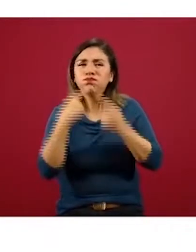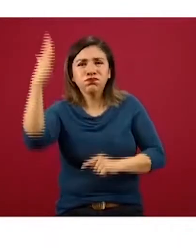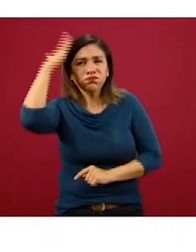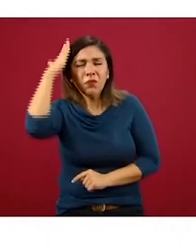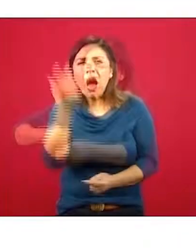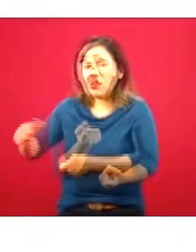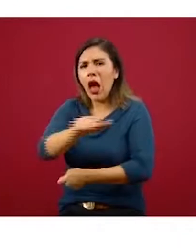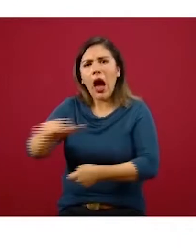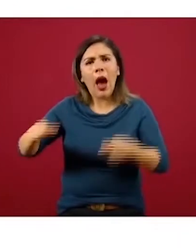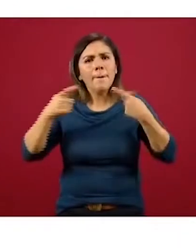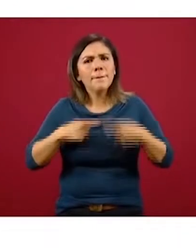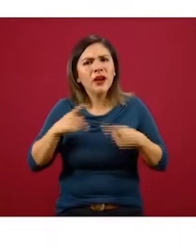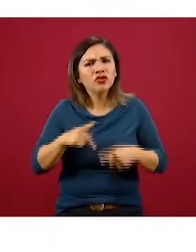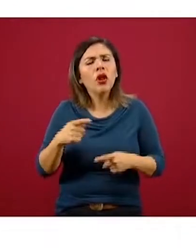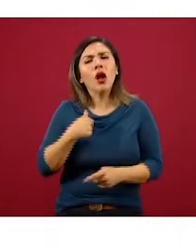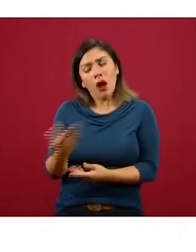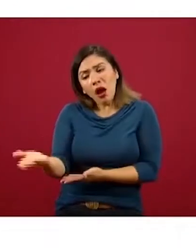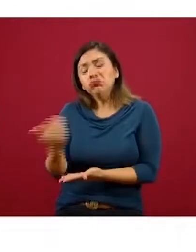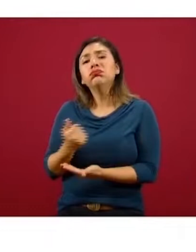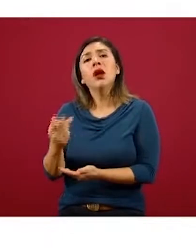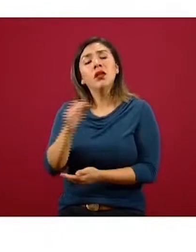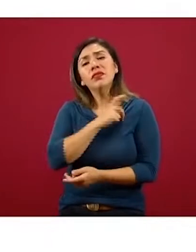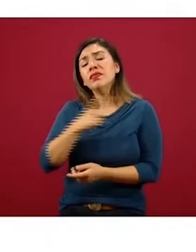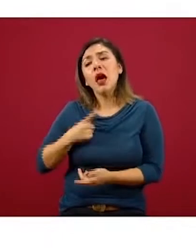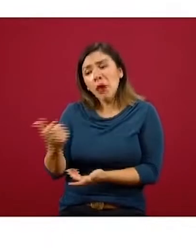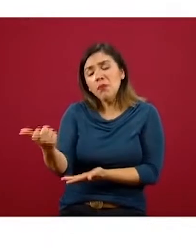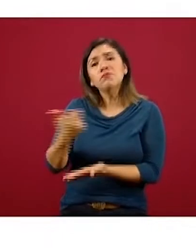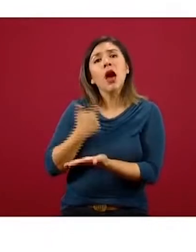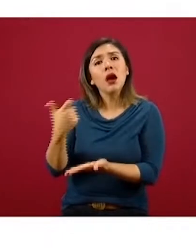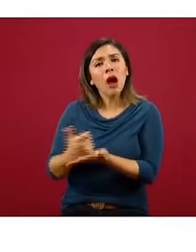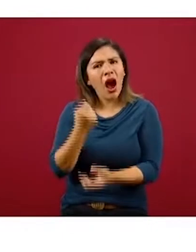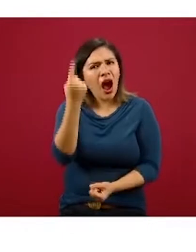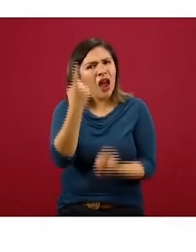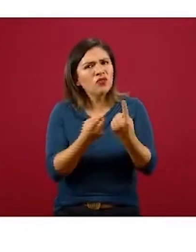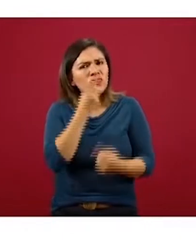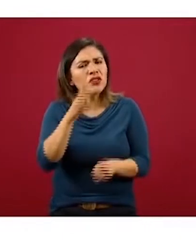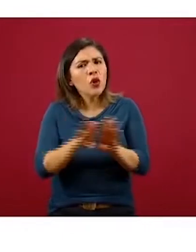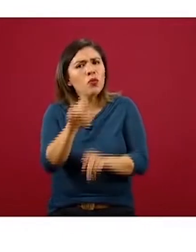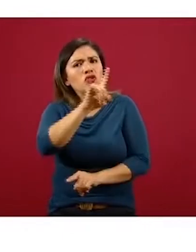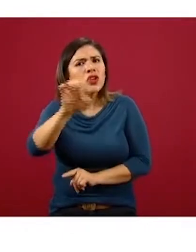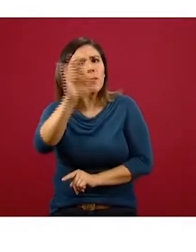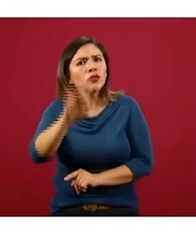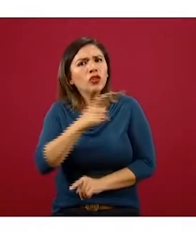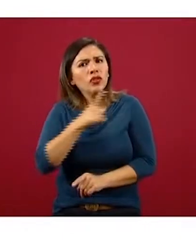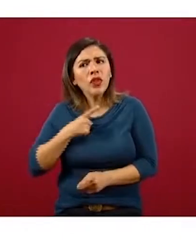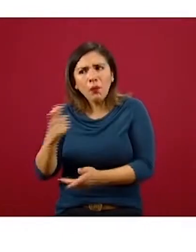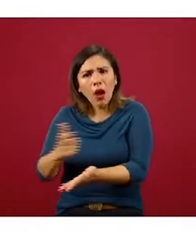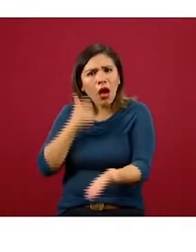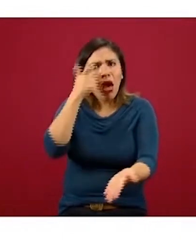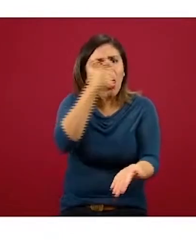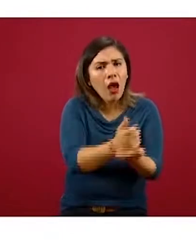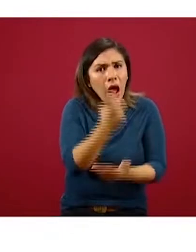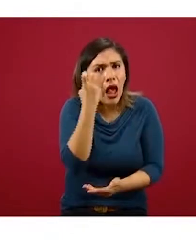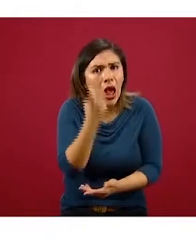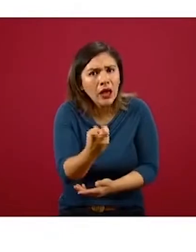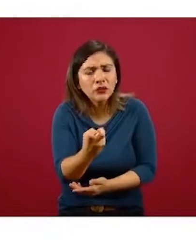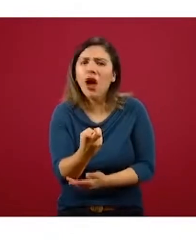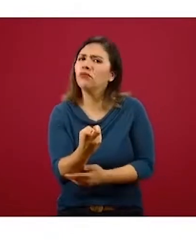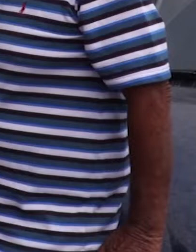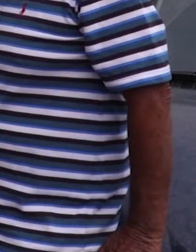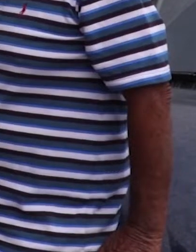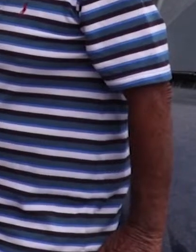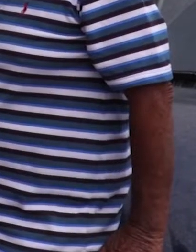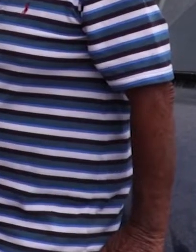quizá algunos gestores, les están pidiendo cantidades muy fuertes, algunos nos reportan hasta el 100% del recurso se les ha estado buscando